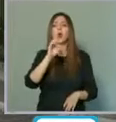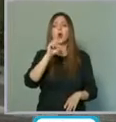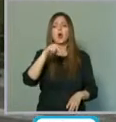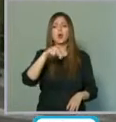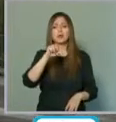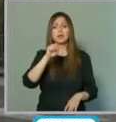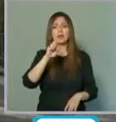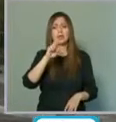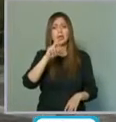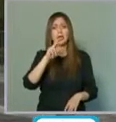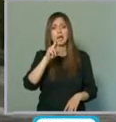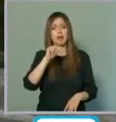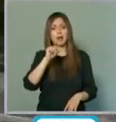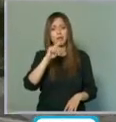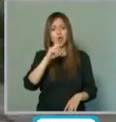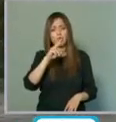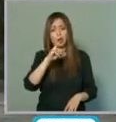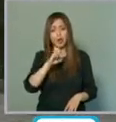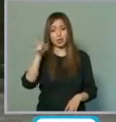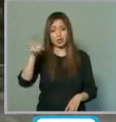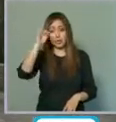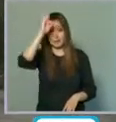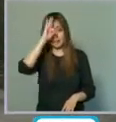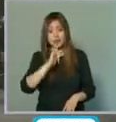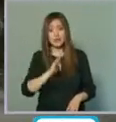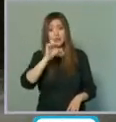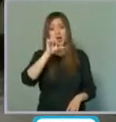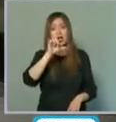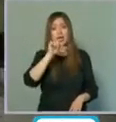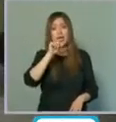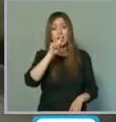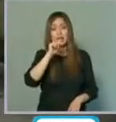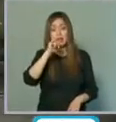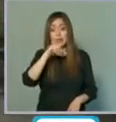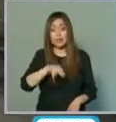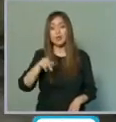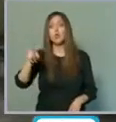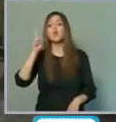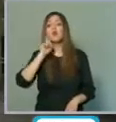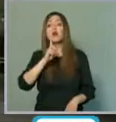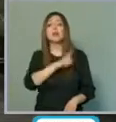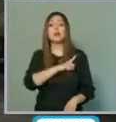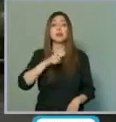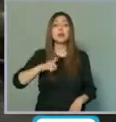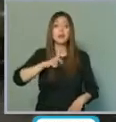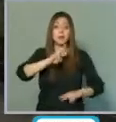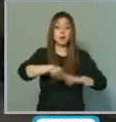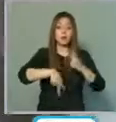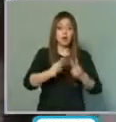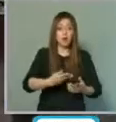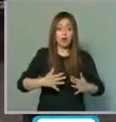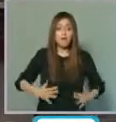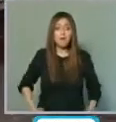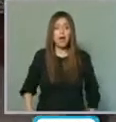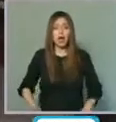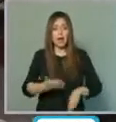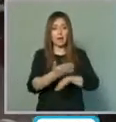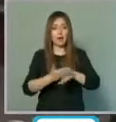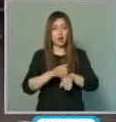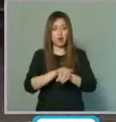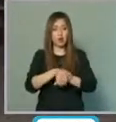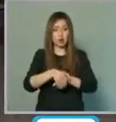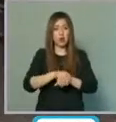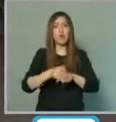la misa en latín. Tiene uno que las mujeres con falda abajo de la rodilla y con